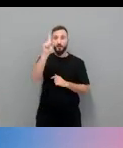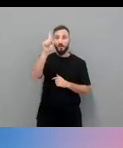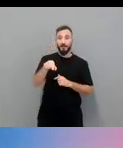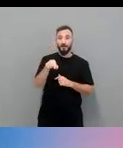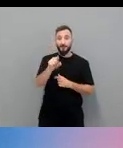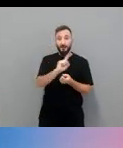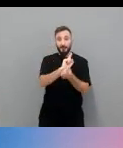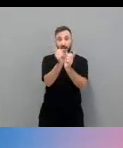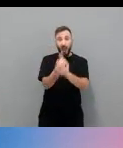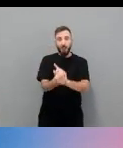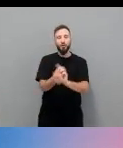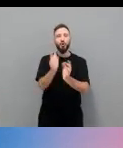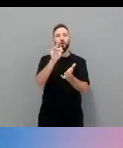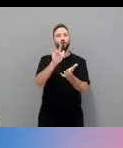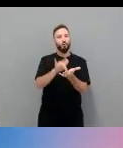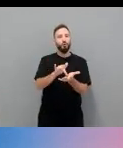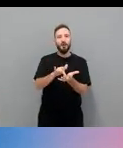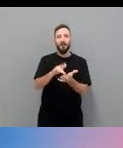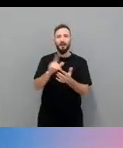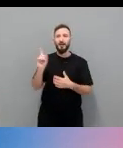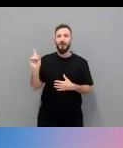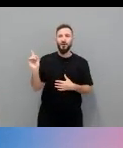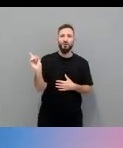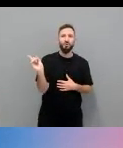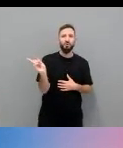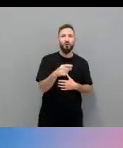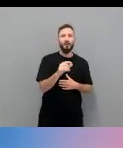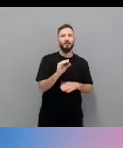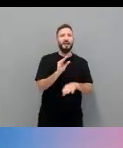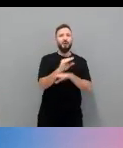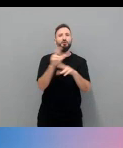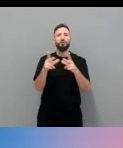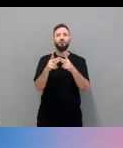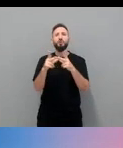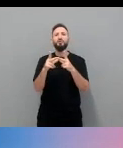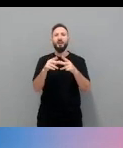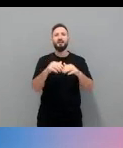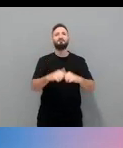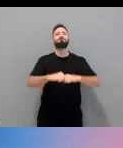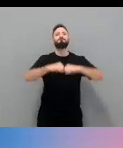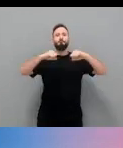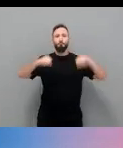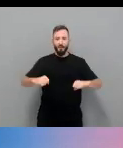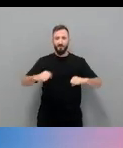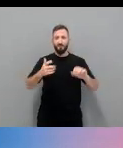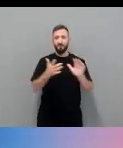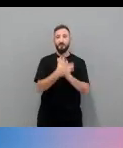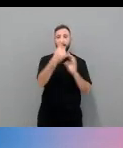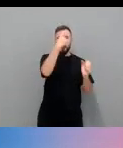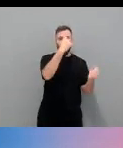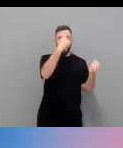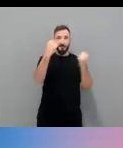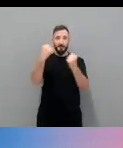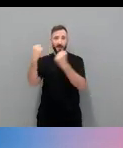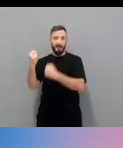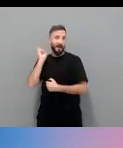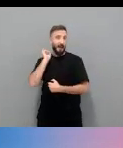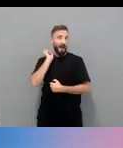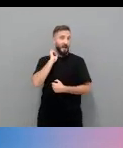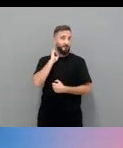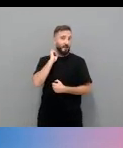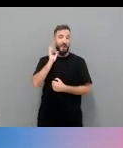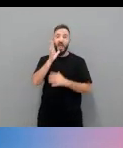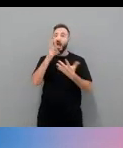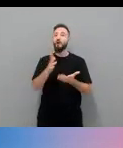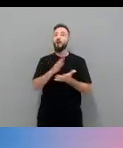va a trasladar a todo el mundo de las ayudas sociales. Es decir, las entidades ASPACE, cuando ahora nos relacionamos